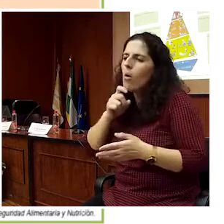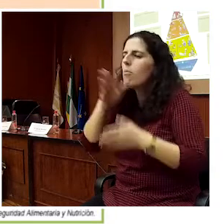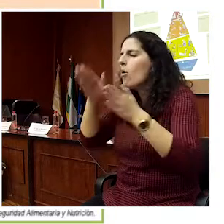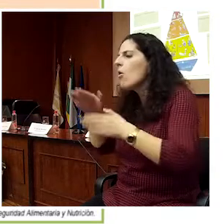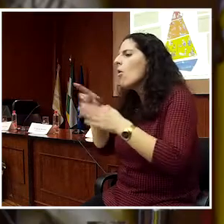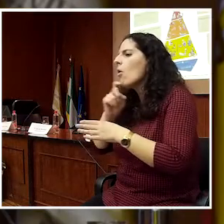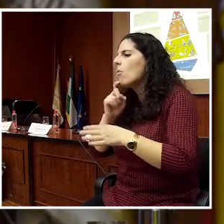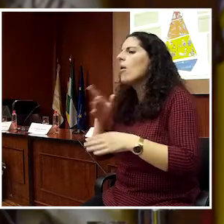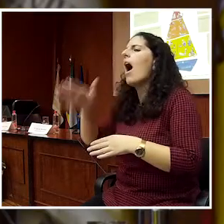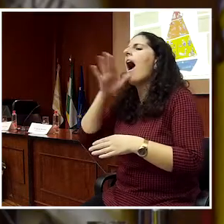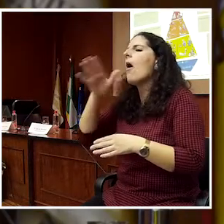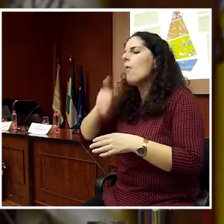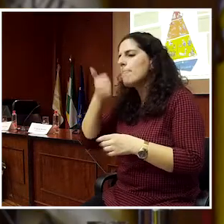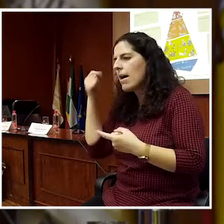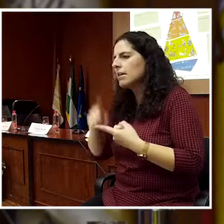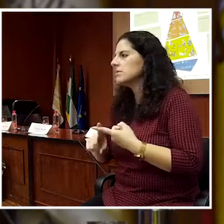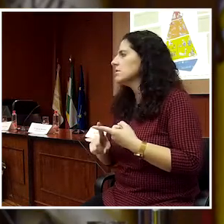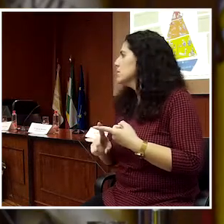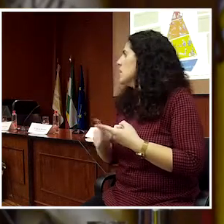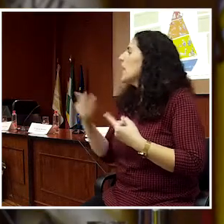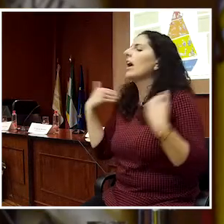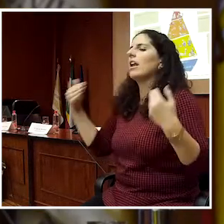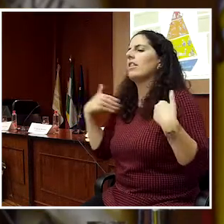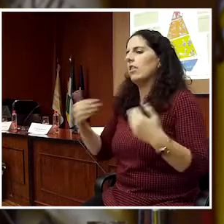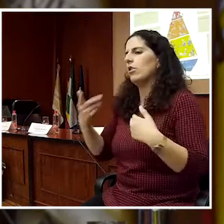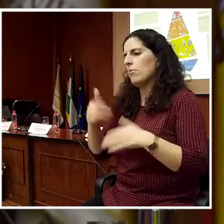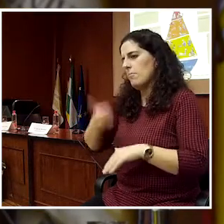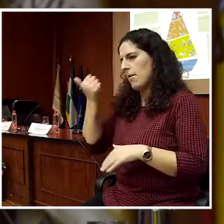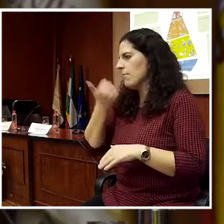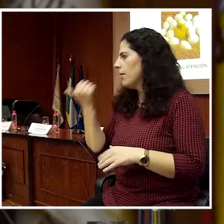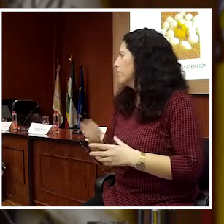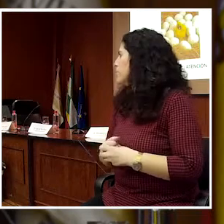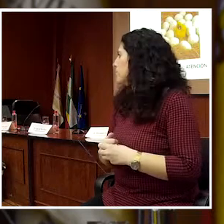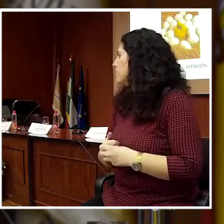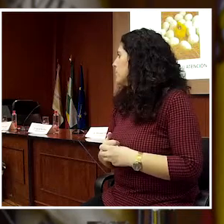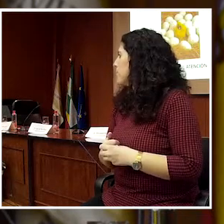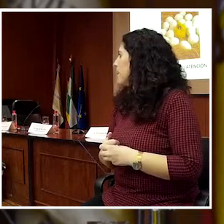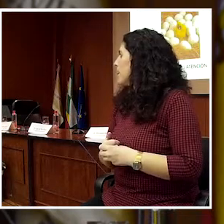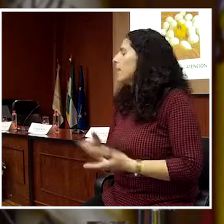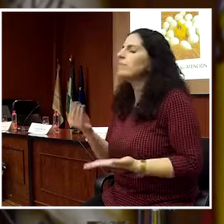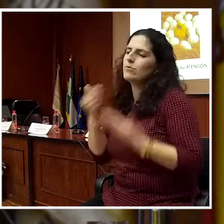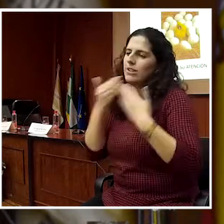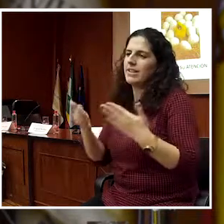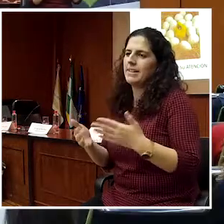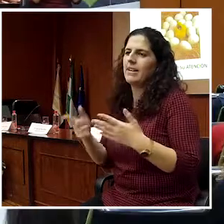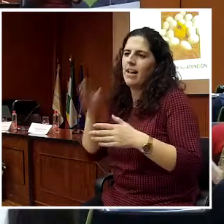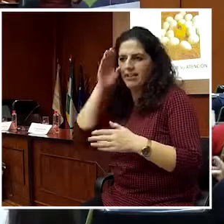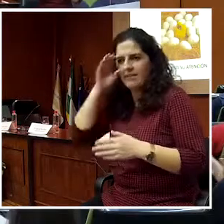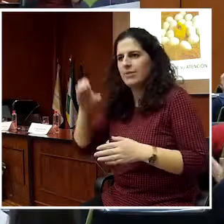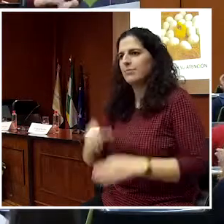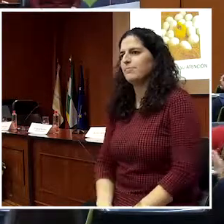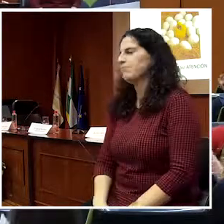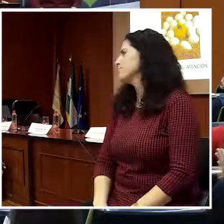pues esté también el beber agua o el hacer ejercicio físico. Y muchas gracias por su atención.